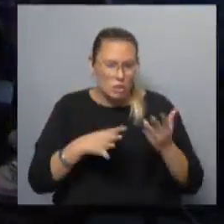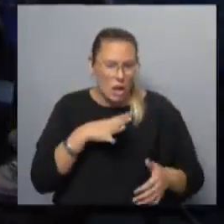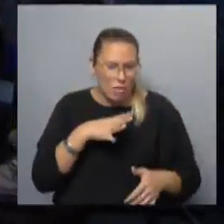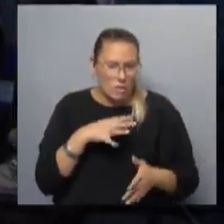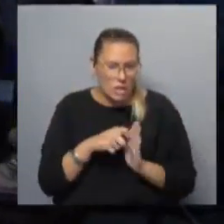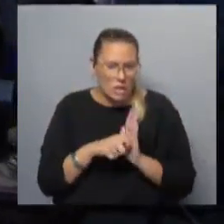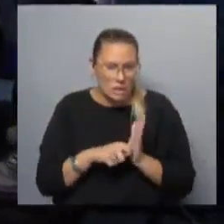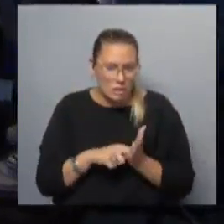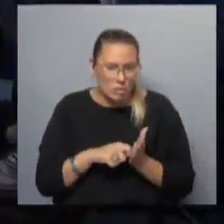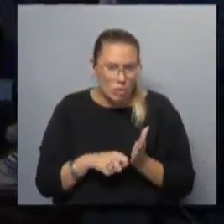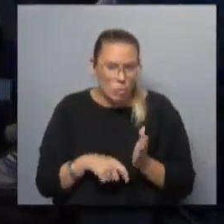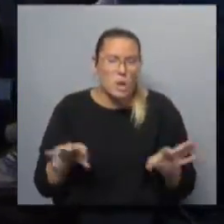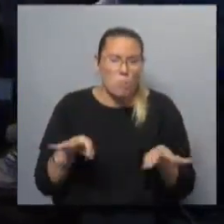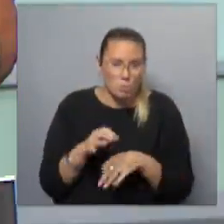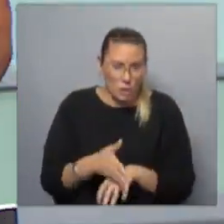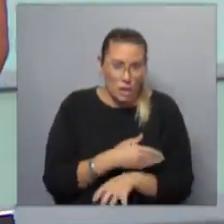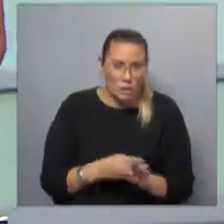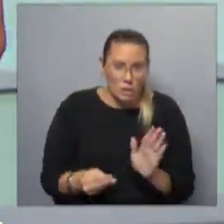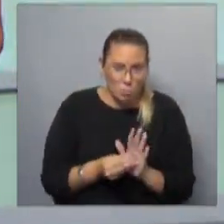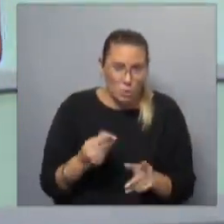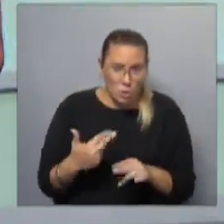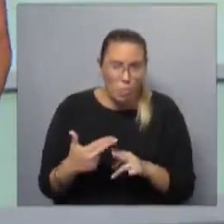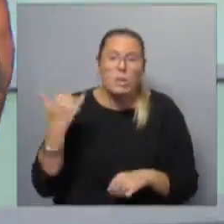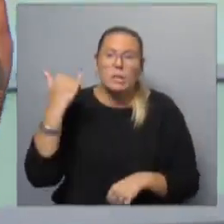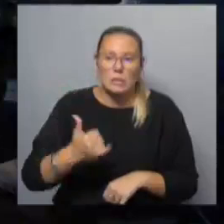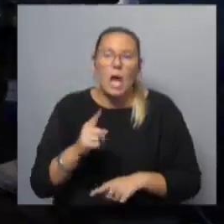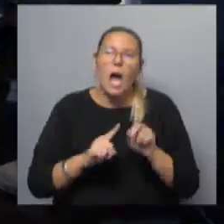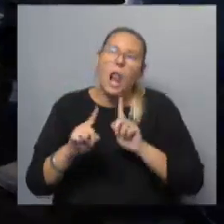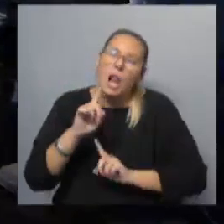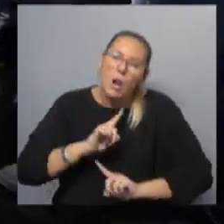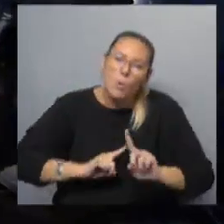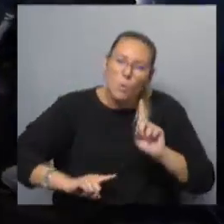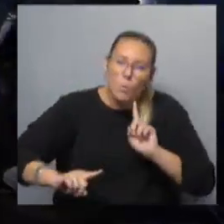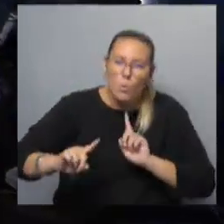¿ya había una música antes de poner el nombre? Había. Habían algunas,